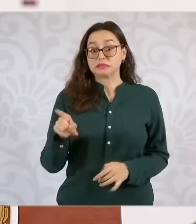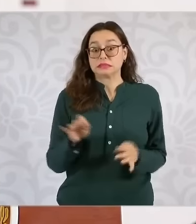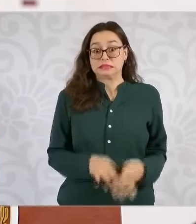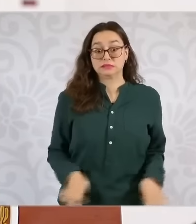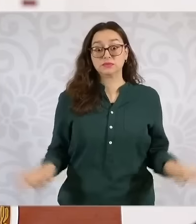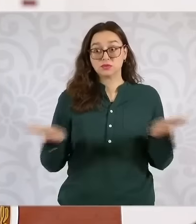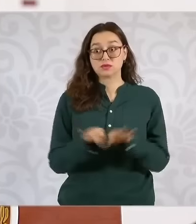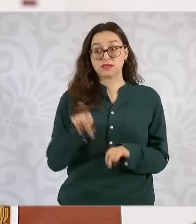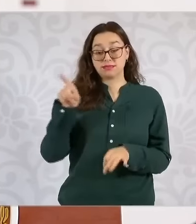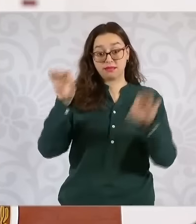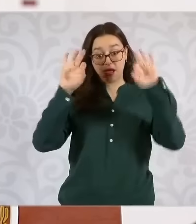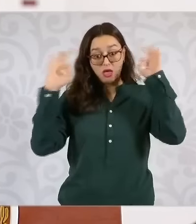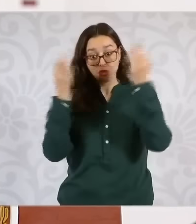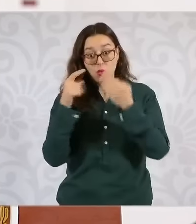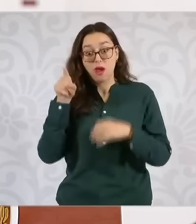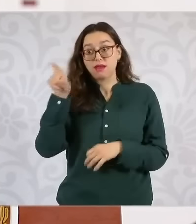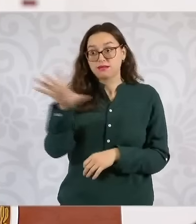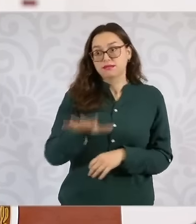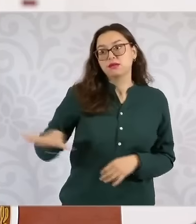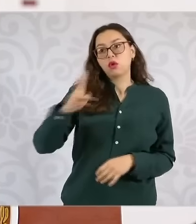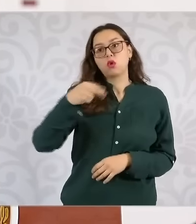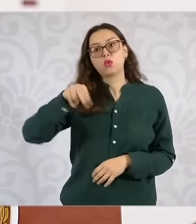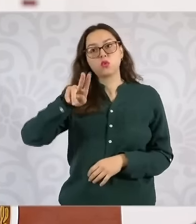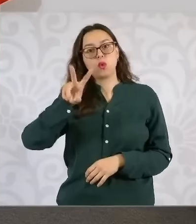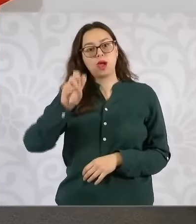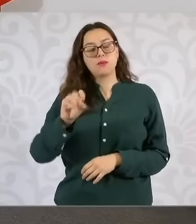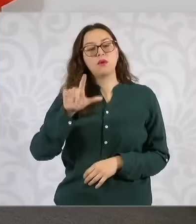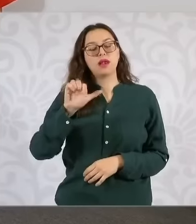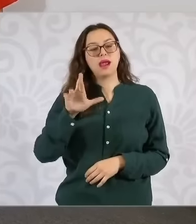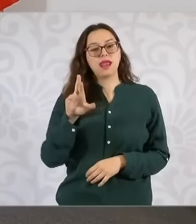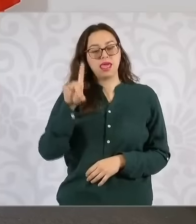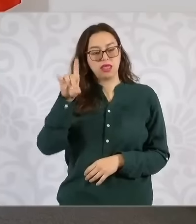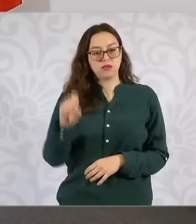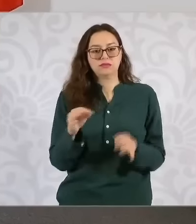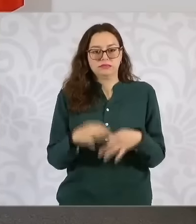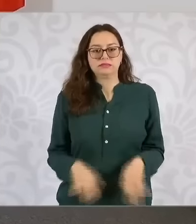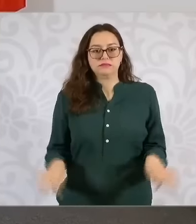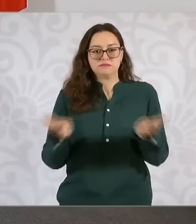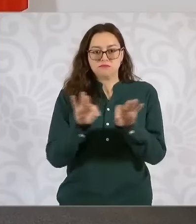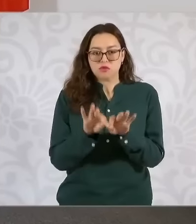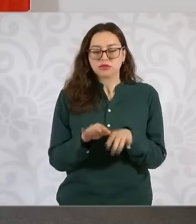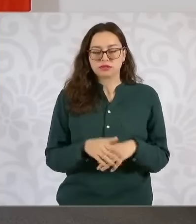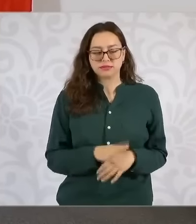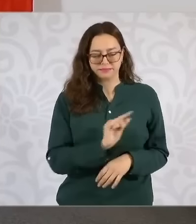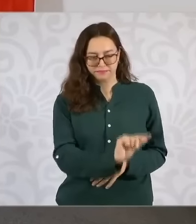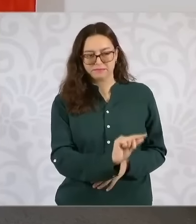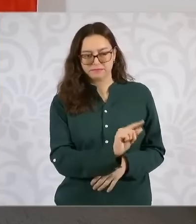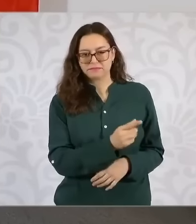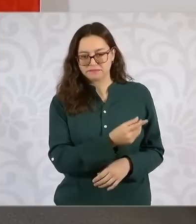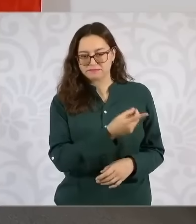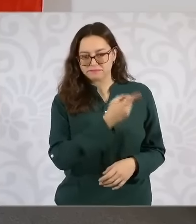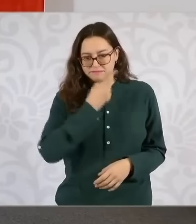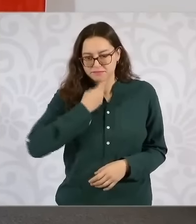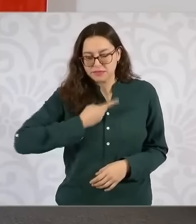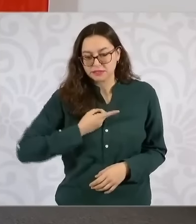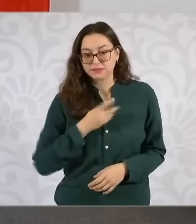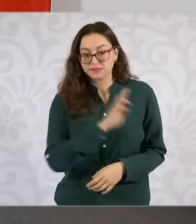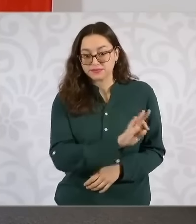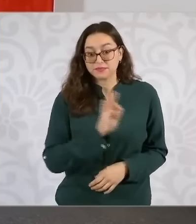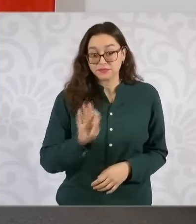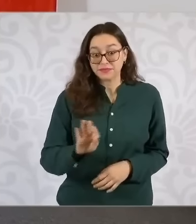importante, para Nuevo Laredo. Ahora se las damos. Viene un… nos va a tocar un periodo